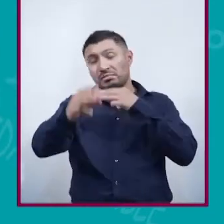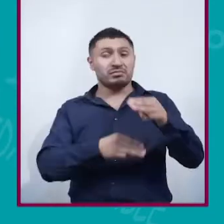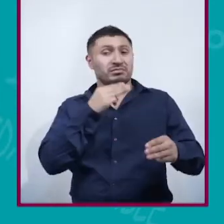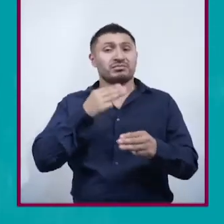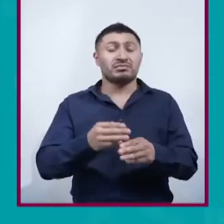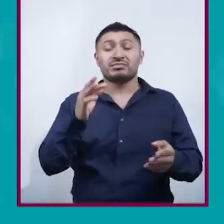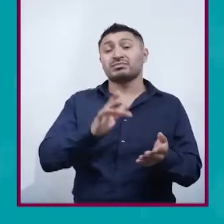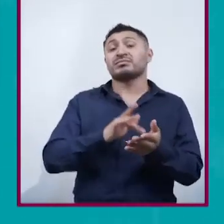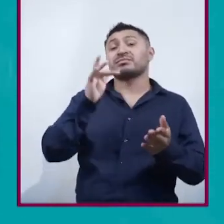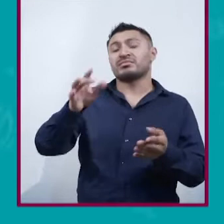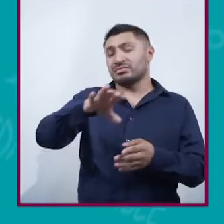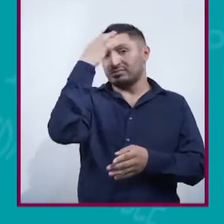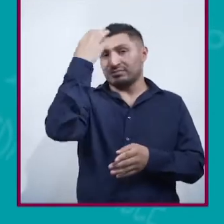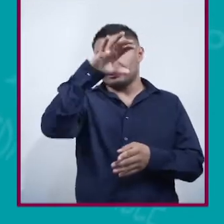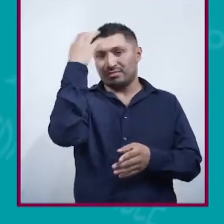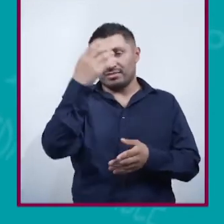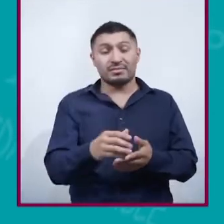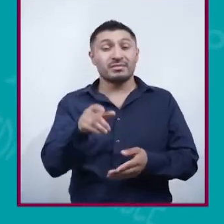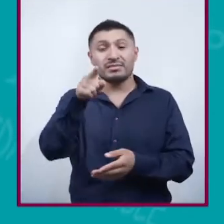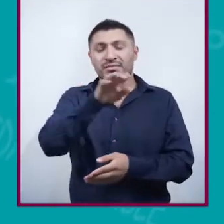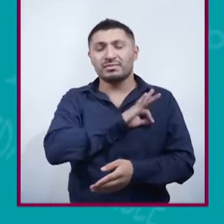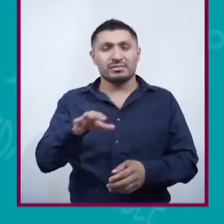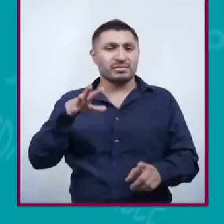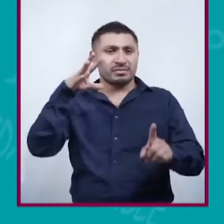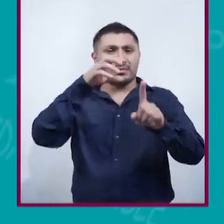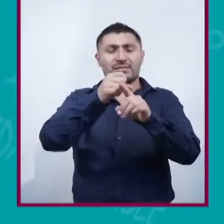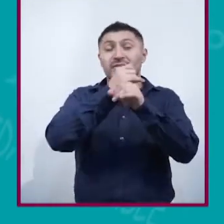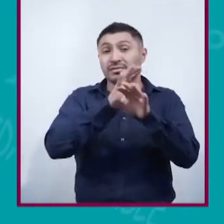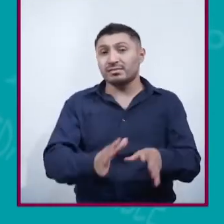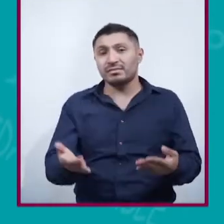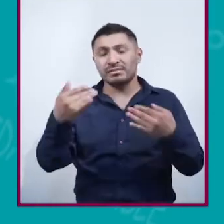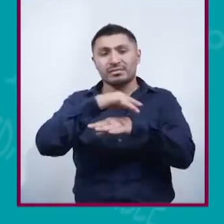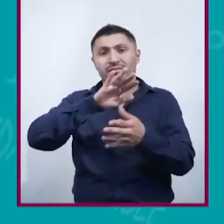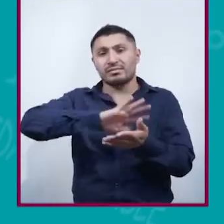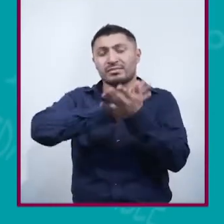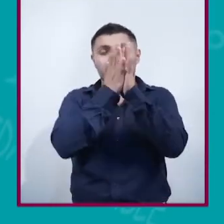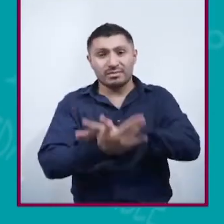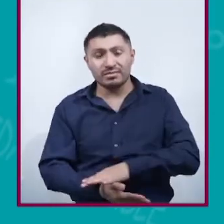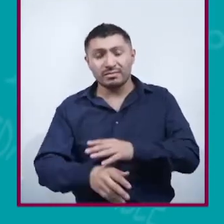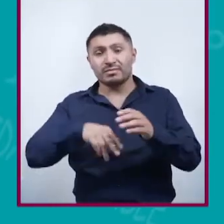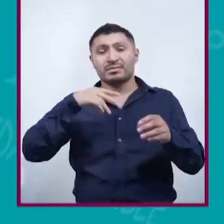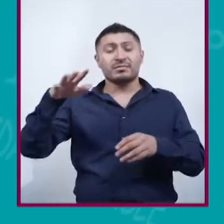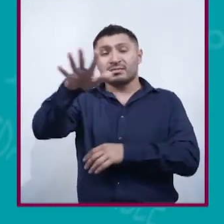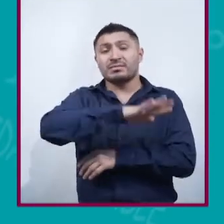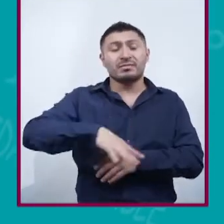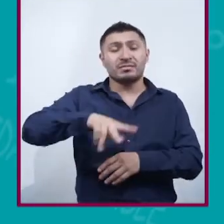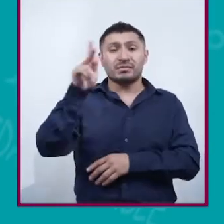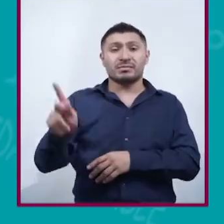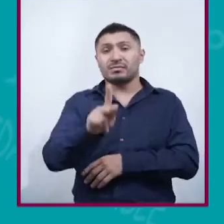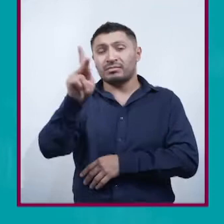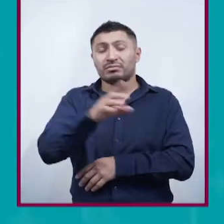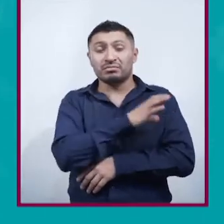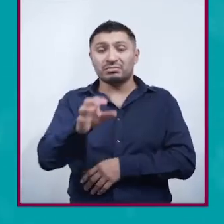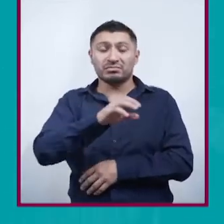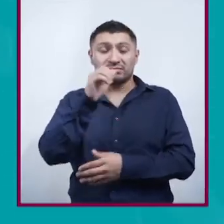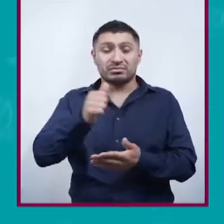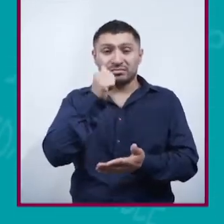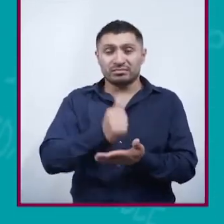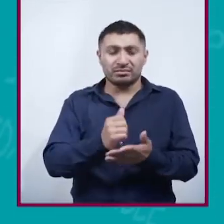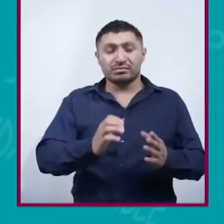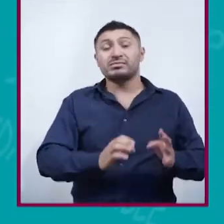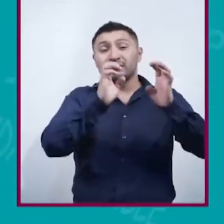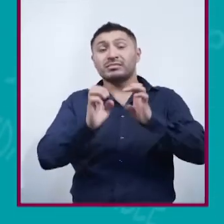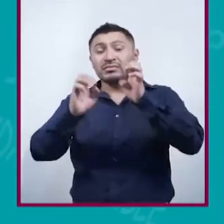y del mundo. Gracias a la fotografía, puedes obtener información sobre la transformación del paisaje rural y urbano, de